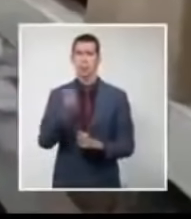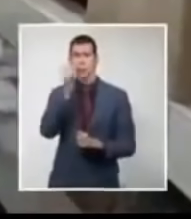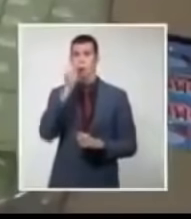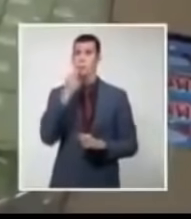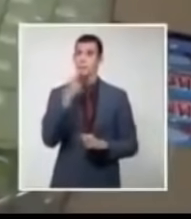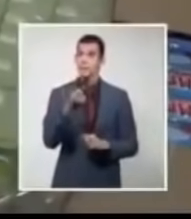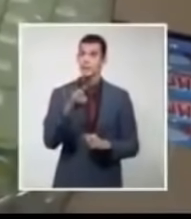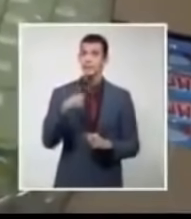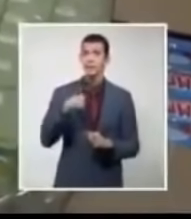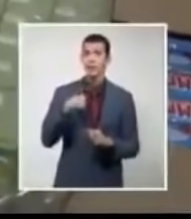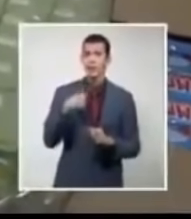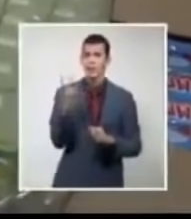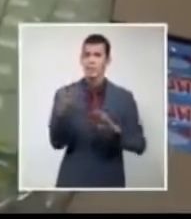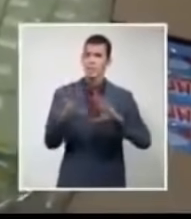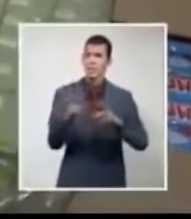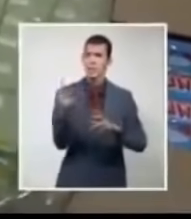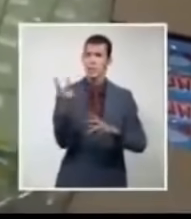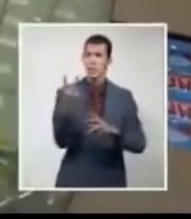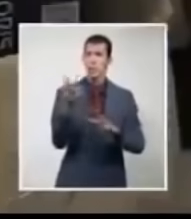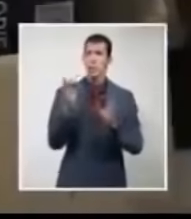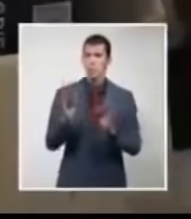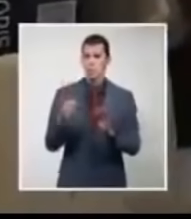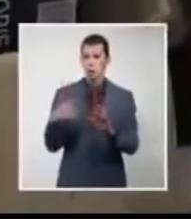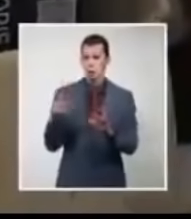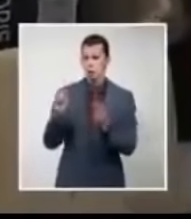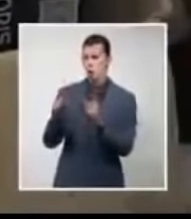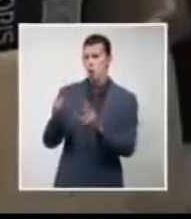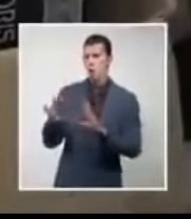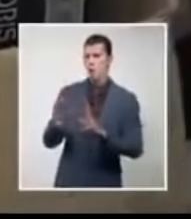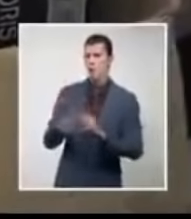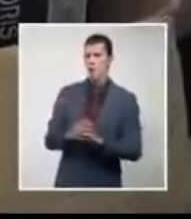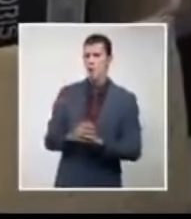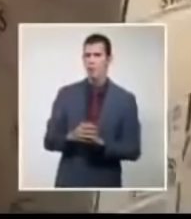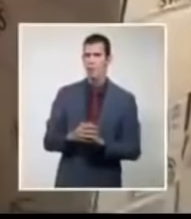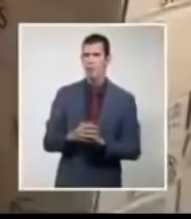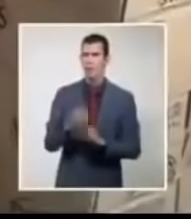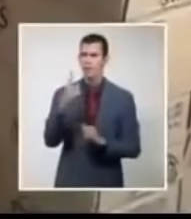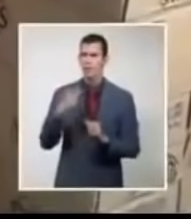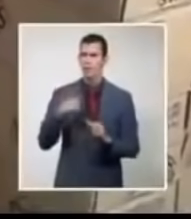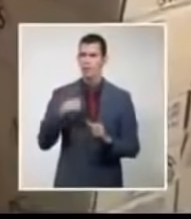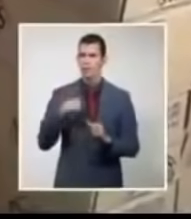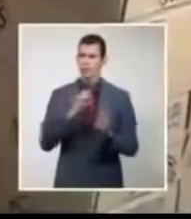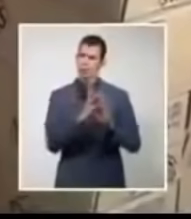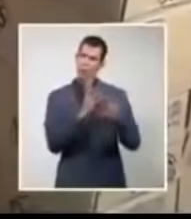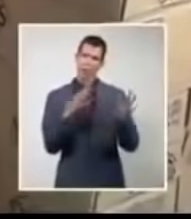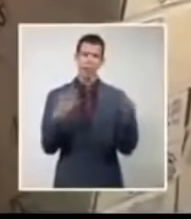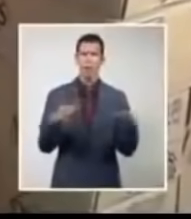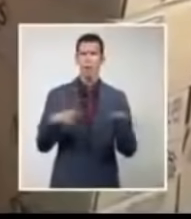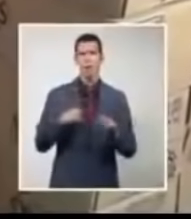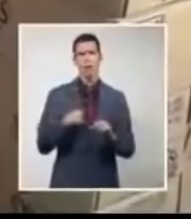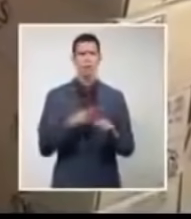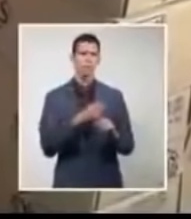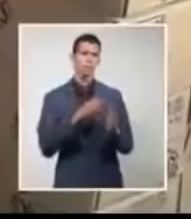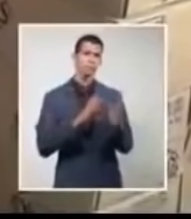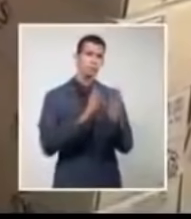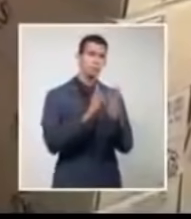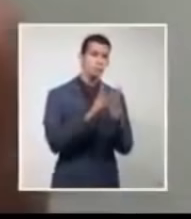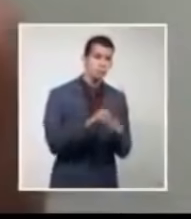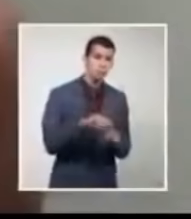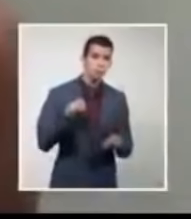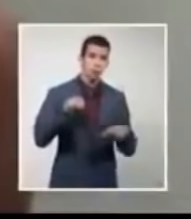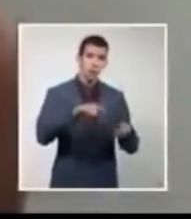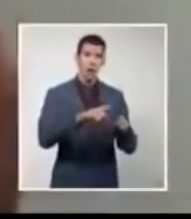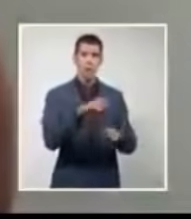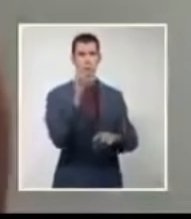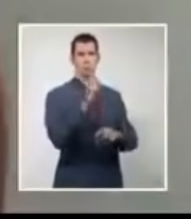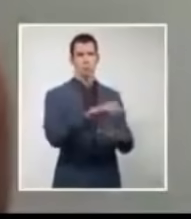era supuestamente haciendo colas en las tiendas y la otra tenía un particular modo de operar cualquiera bien también